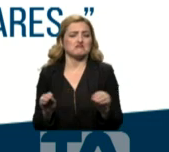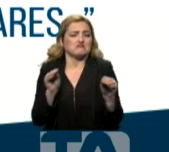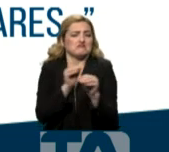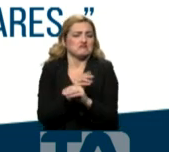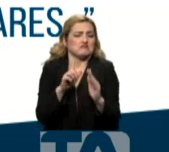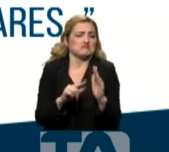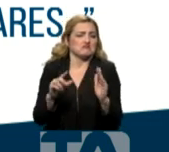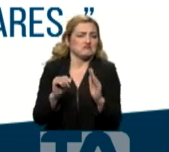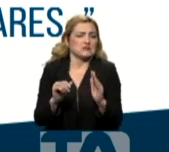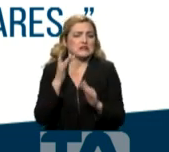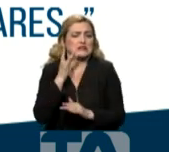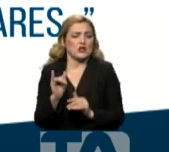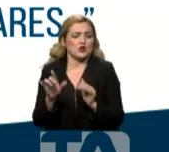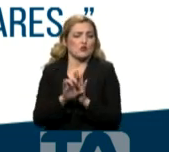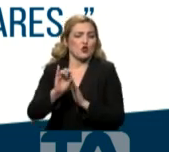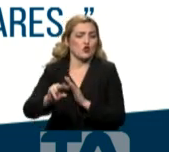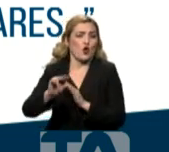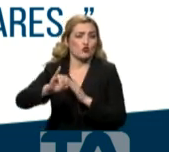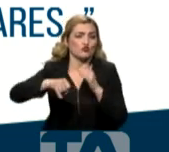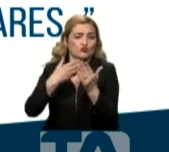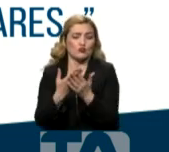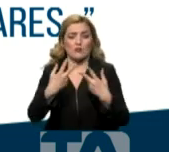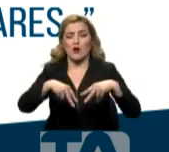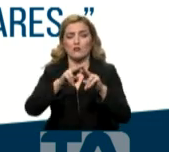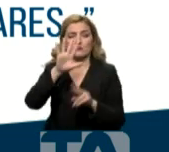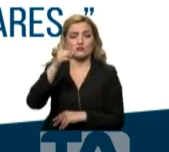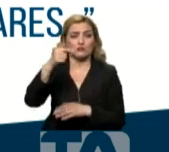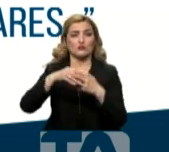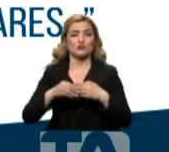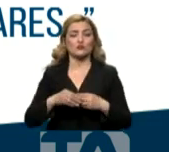movimientos financieros inusuales e injustificados por aproximadamente